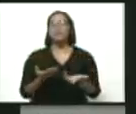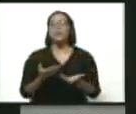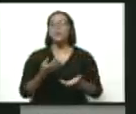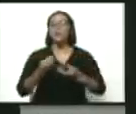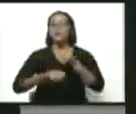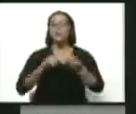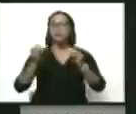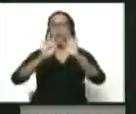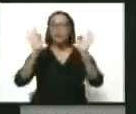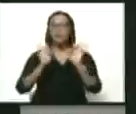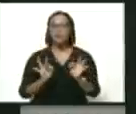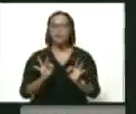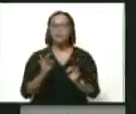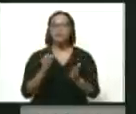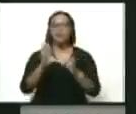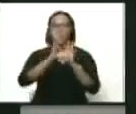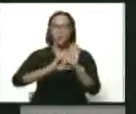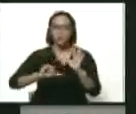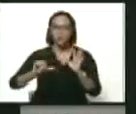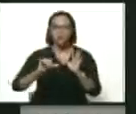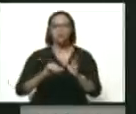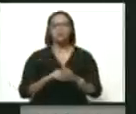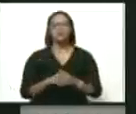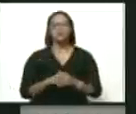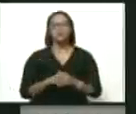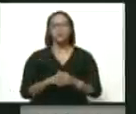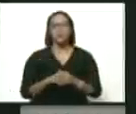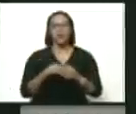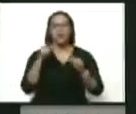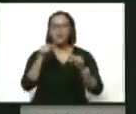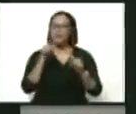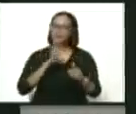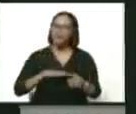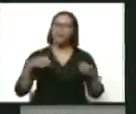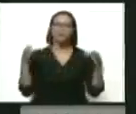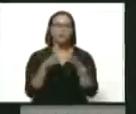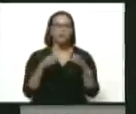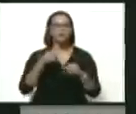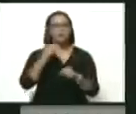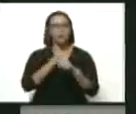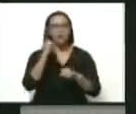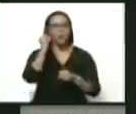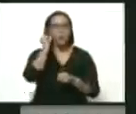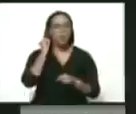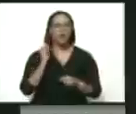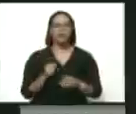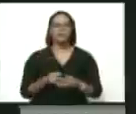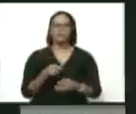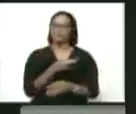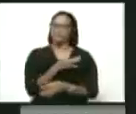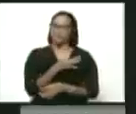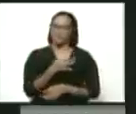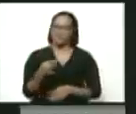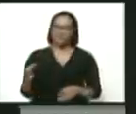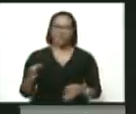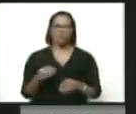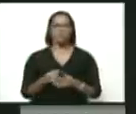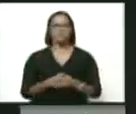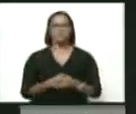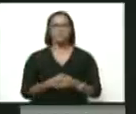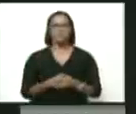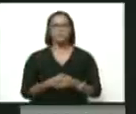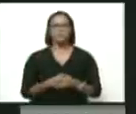estaban el territorio, pero también estaban los sectores, los trabajadores, las mujeres. Exactamente. Sí. Correcto. Y de